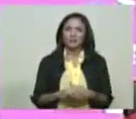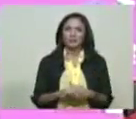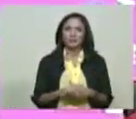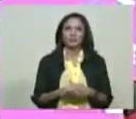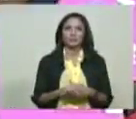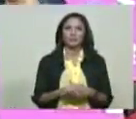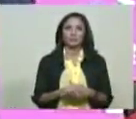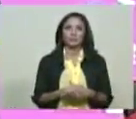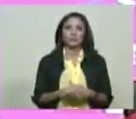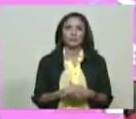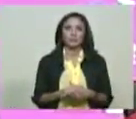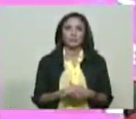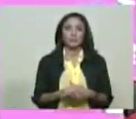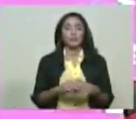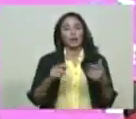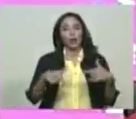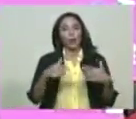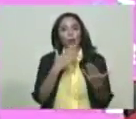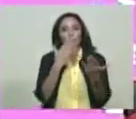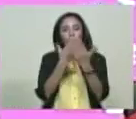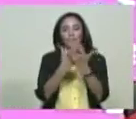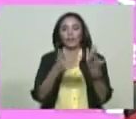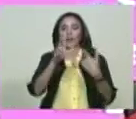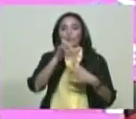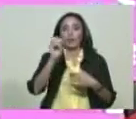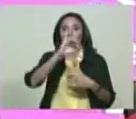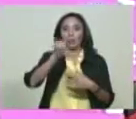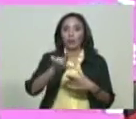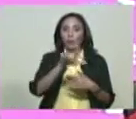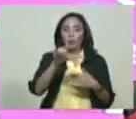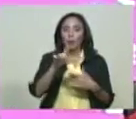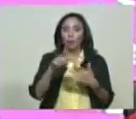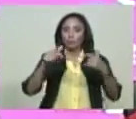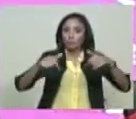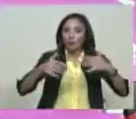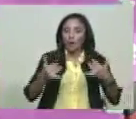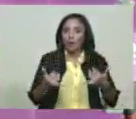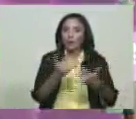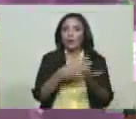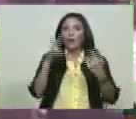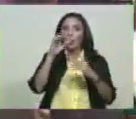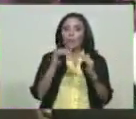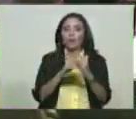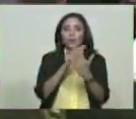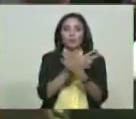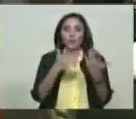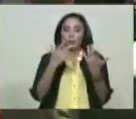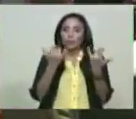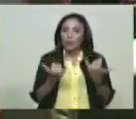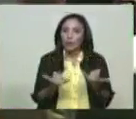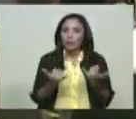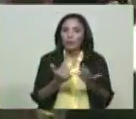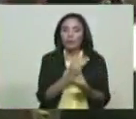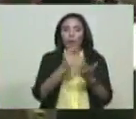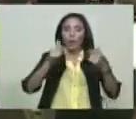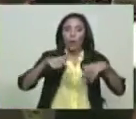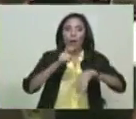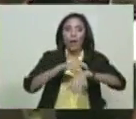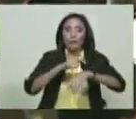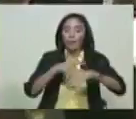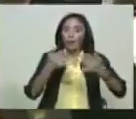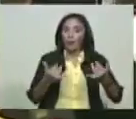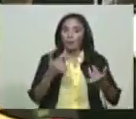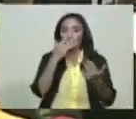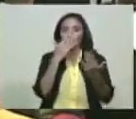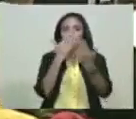si no estuviéramos hoy 30 de julio 30 de julio del año 2018 hoy a esta hora no